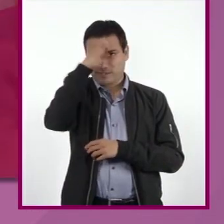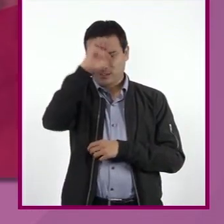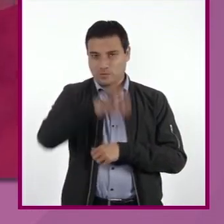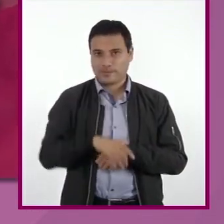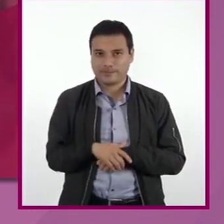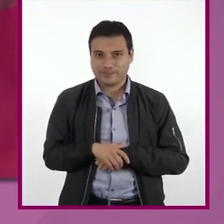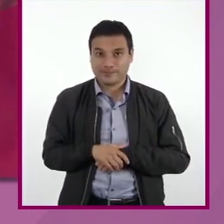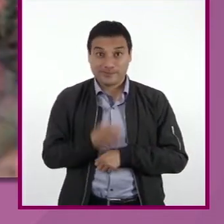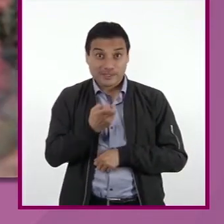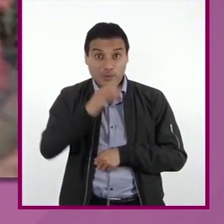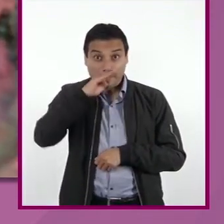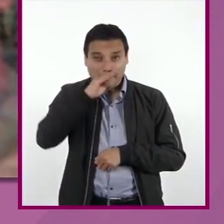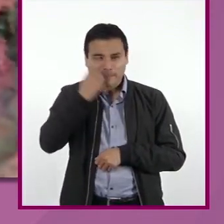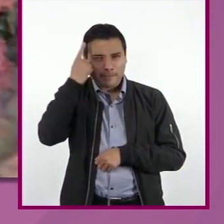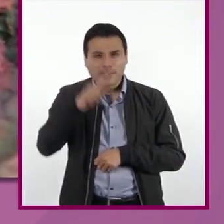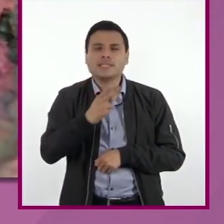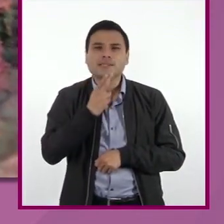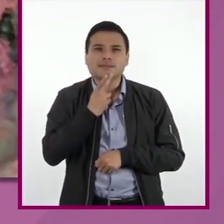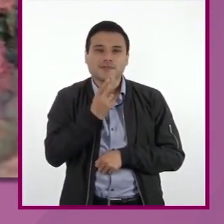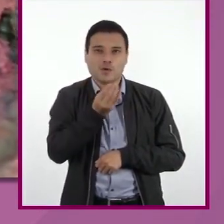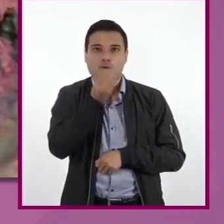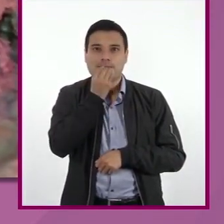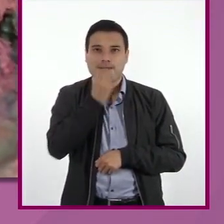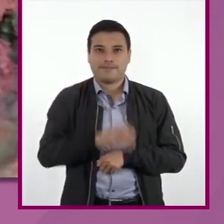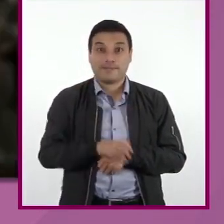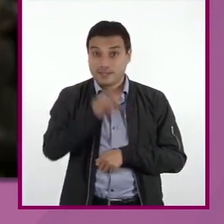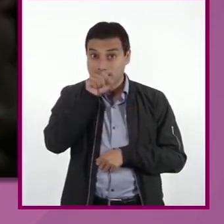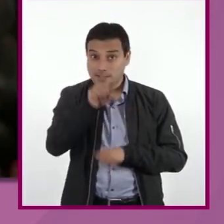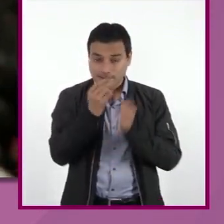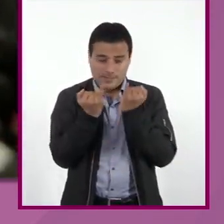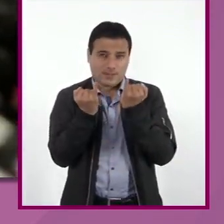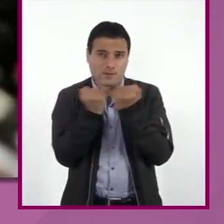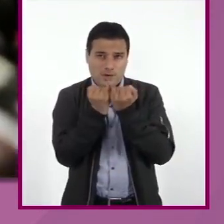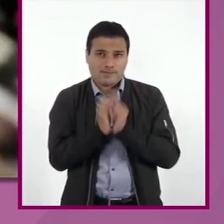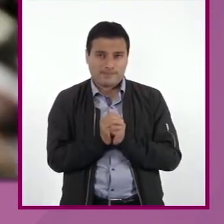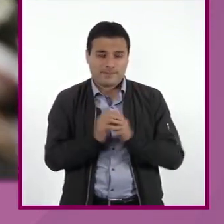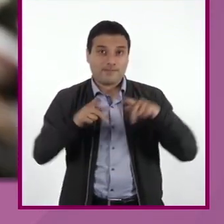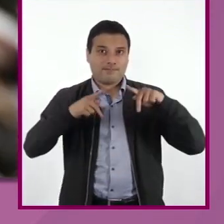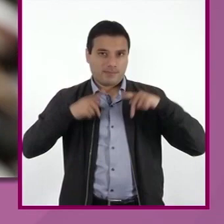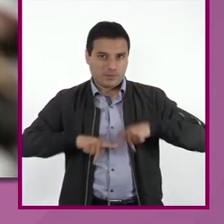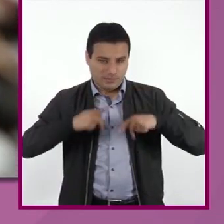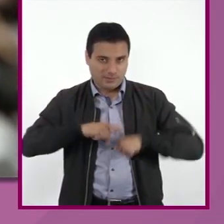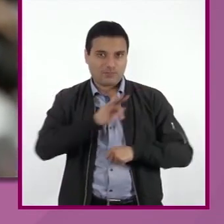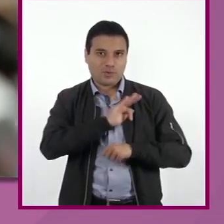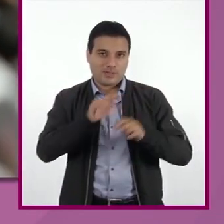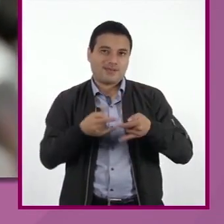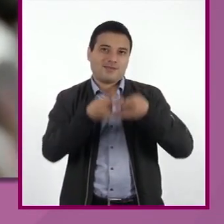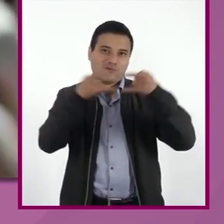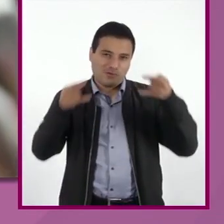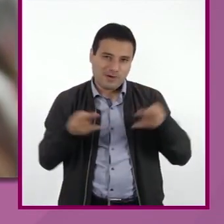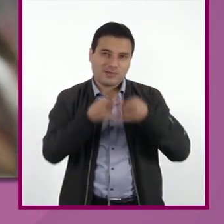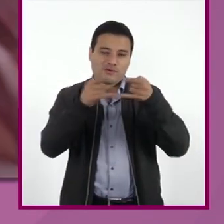maíz no solo ha servido de alimento, también nos ha permitido entender y contar nuestra historia.